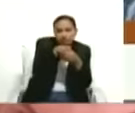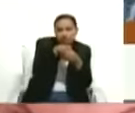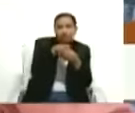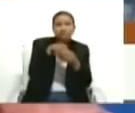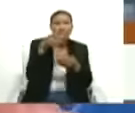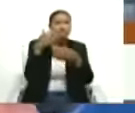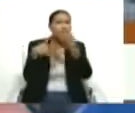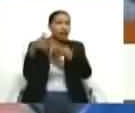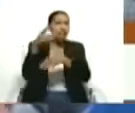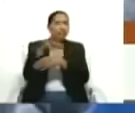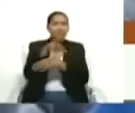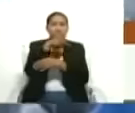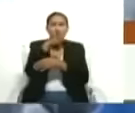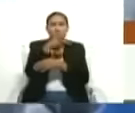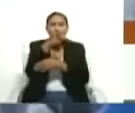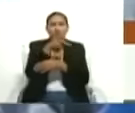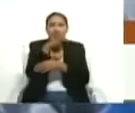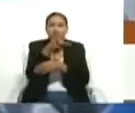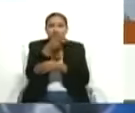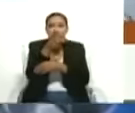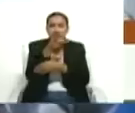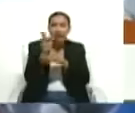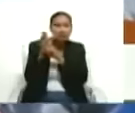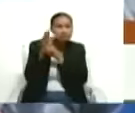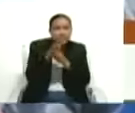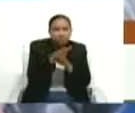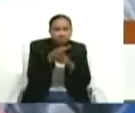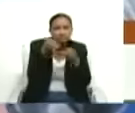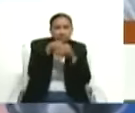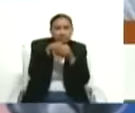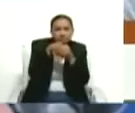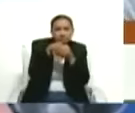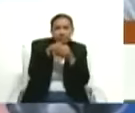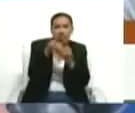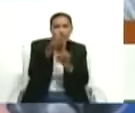manera grosera, bastarda, vulgar y criminal.